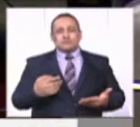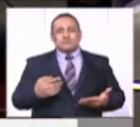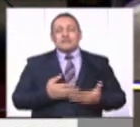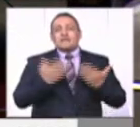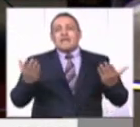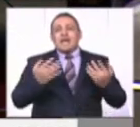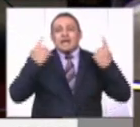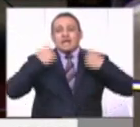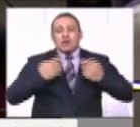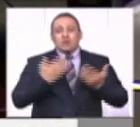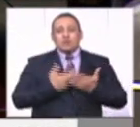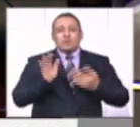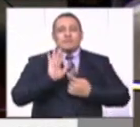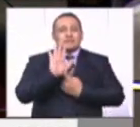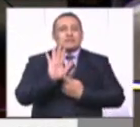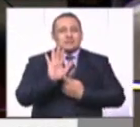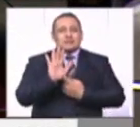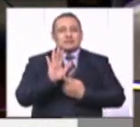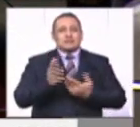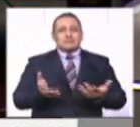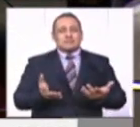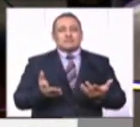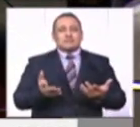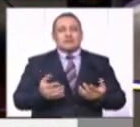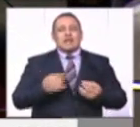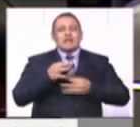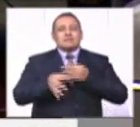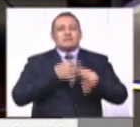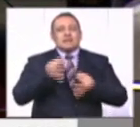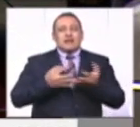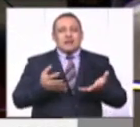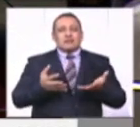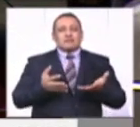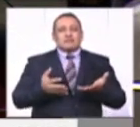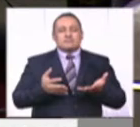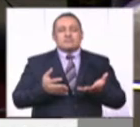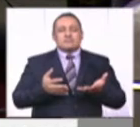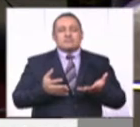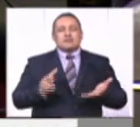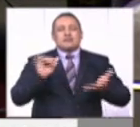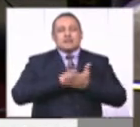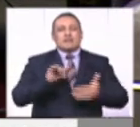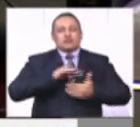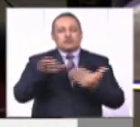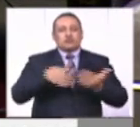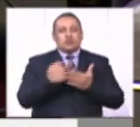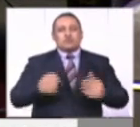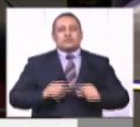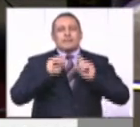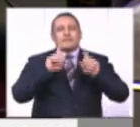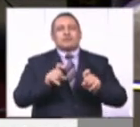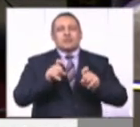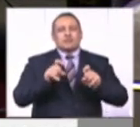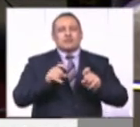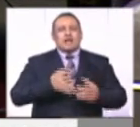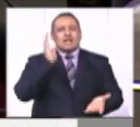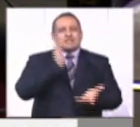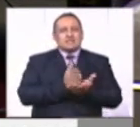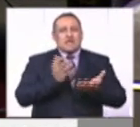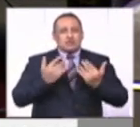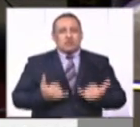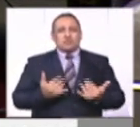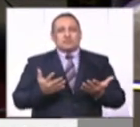A qué conclusión me lleva presidente a señalar que lo que están cuestionando castigando